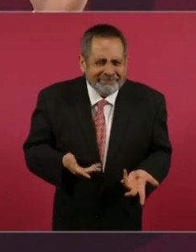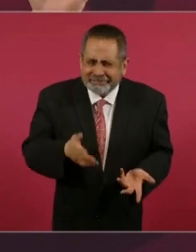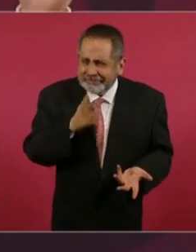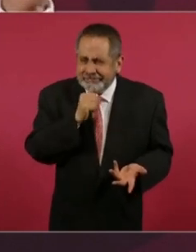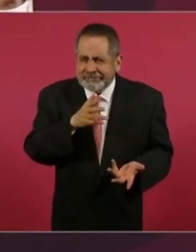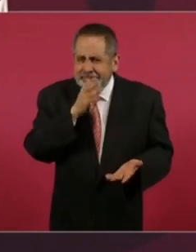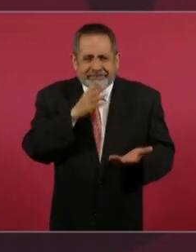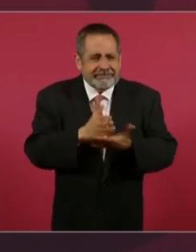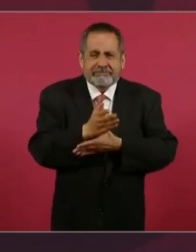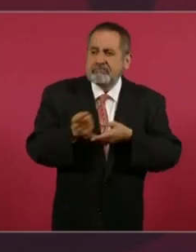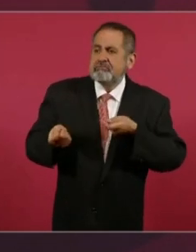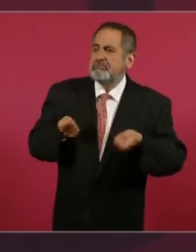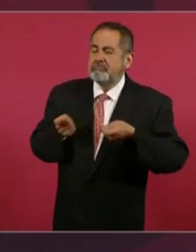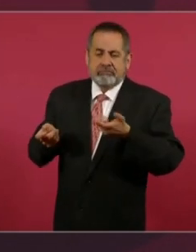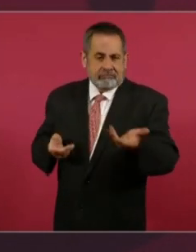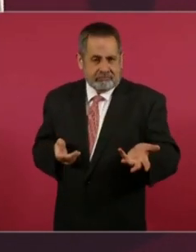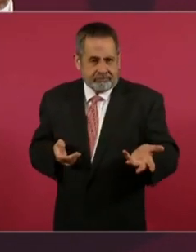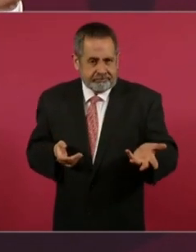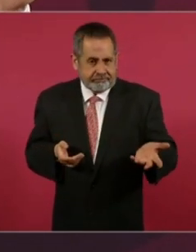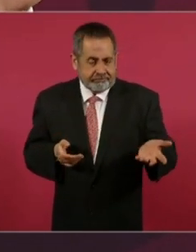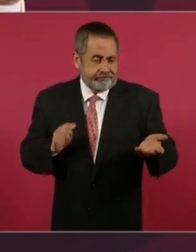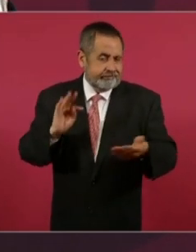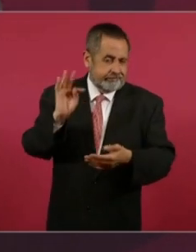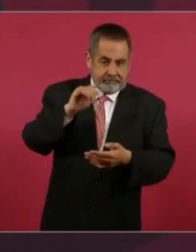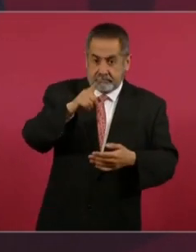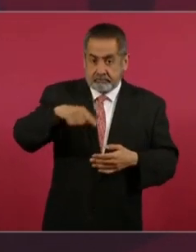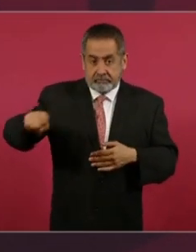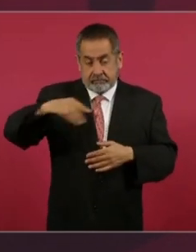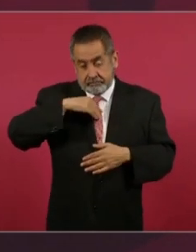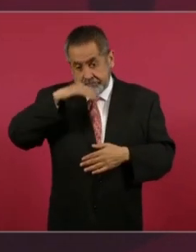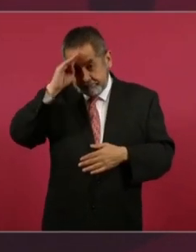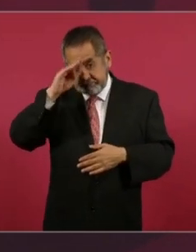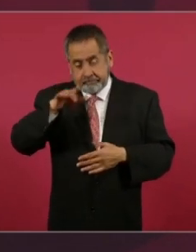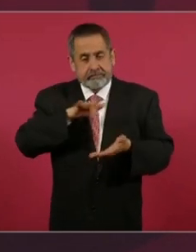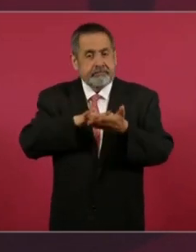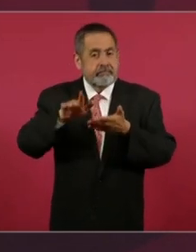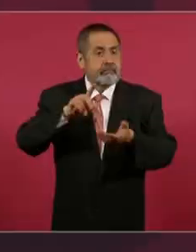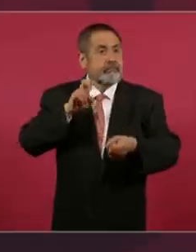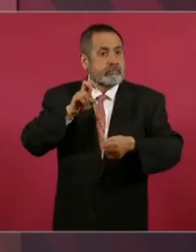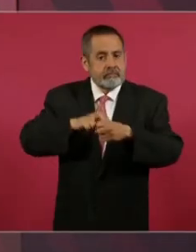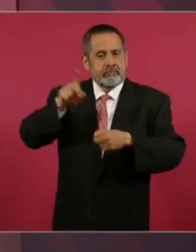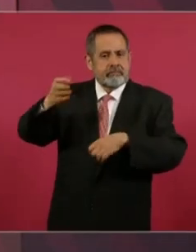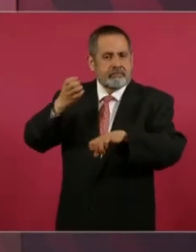Ustedes apoyan en el Estado de México,